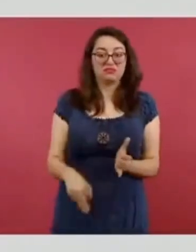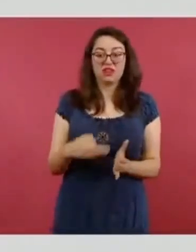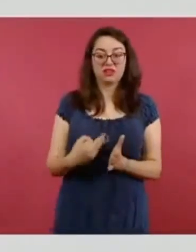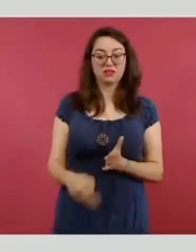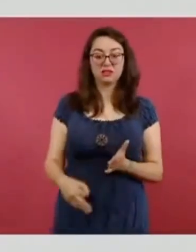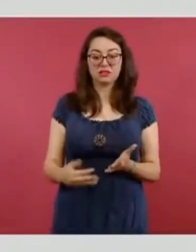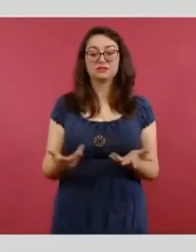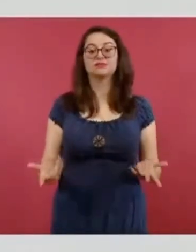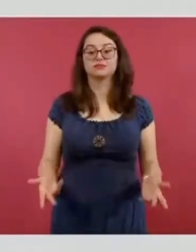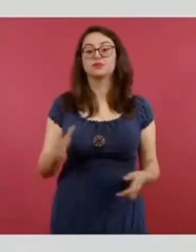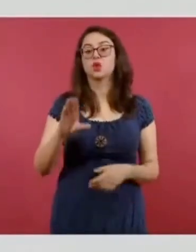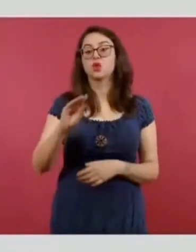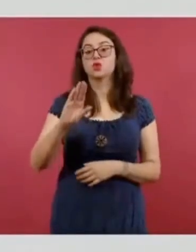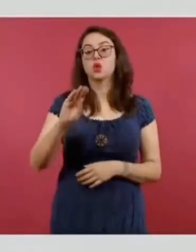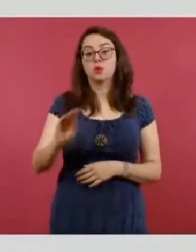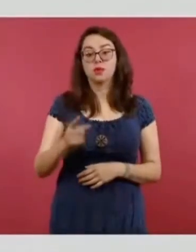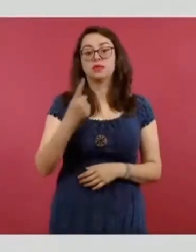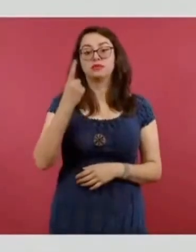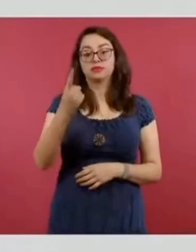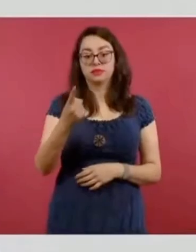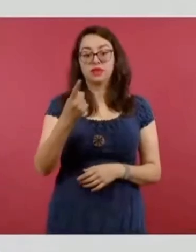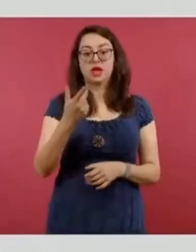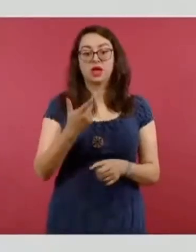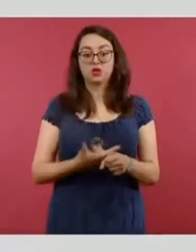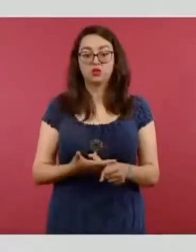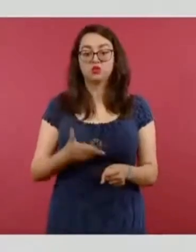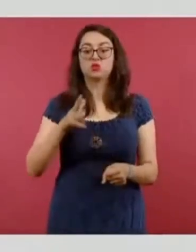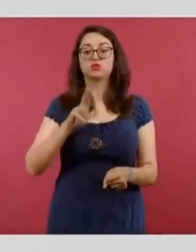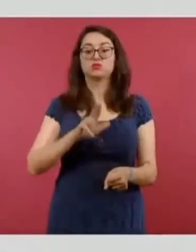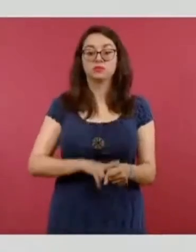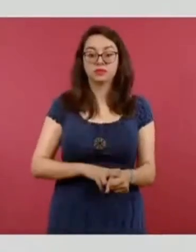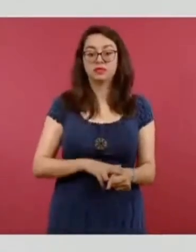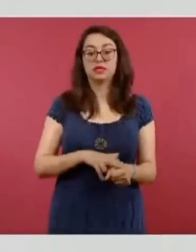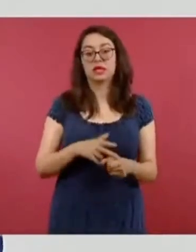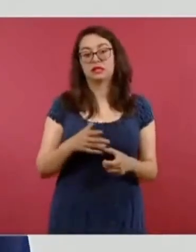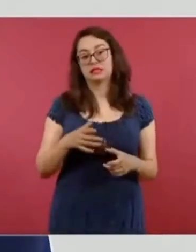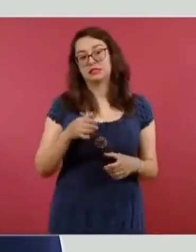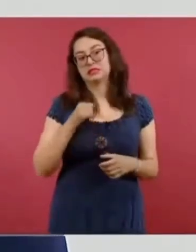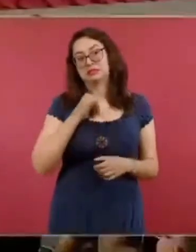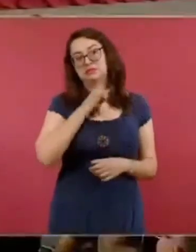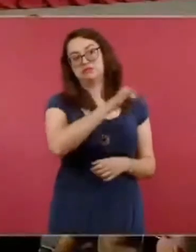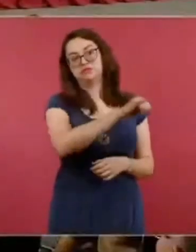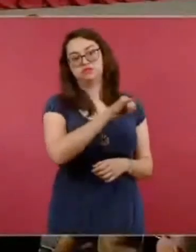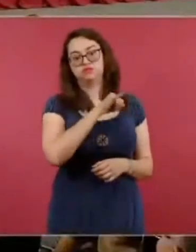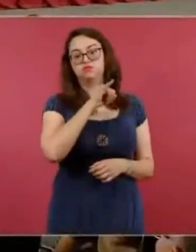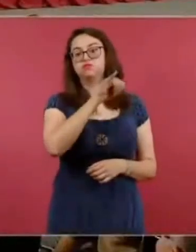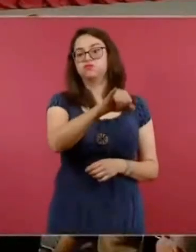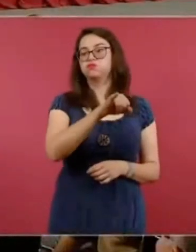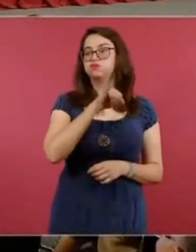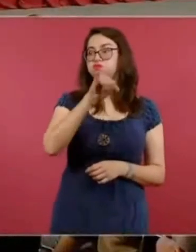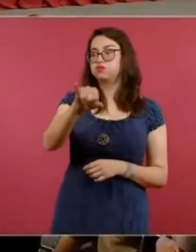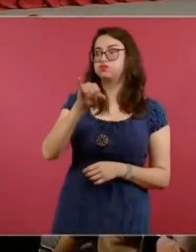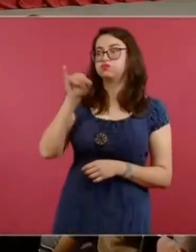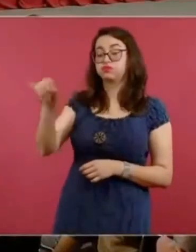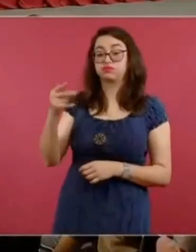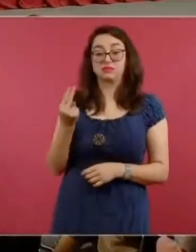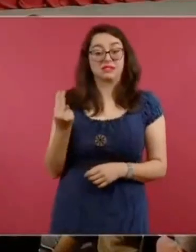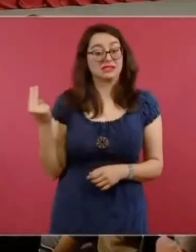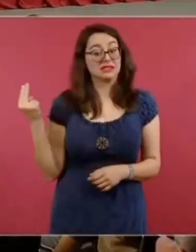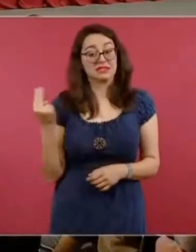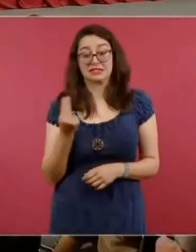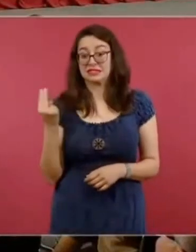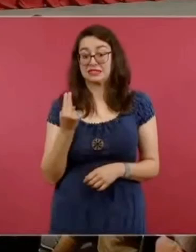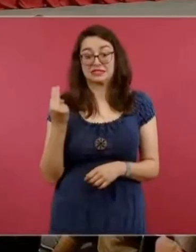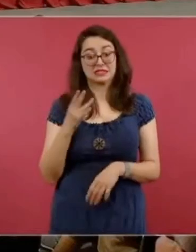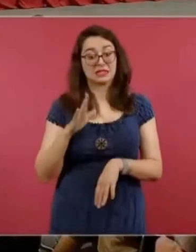hospitales comunitarios y 40 hospitales generales que están ubicados en lugares de alta o muy alta marginación y